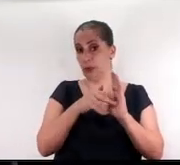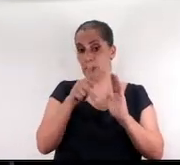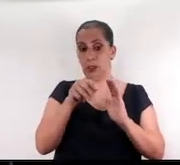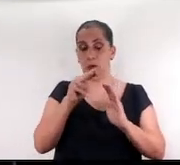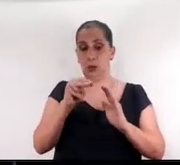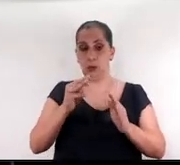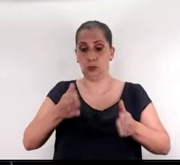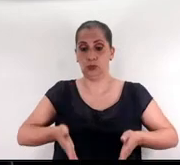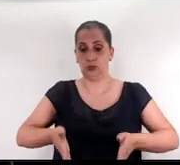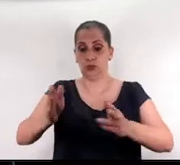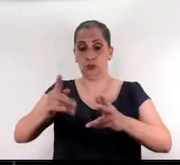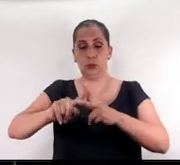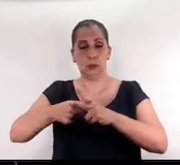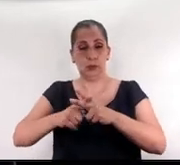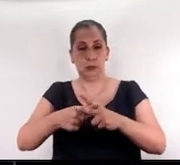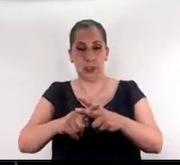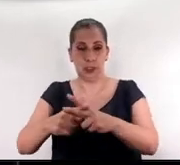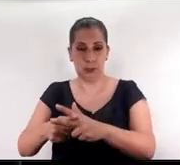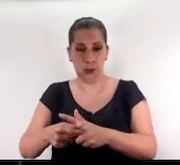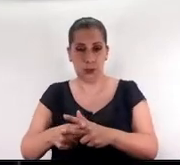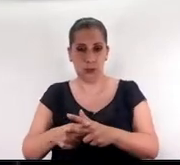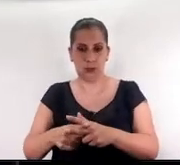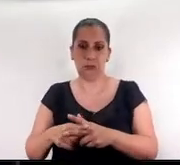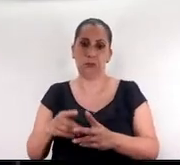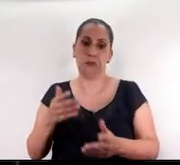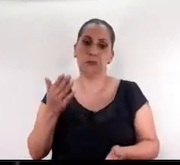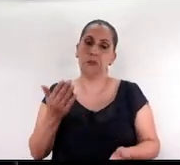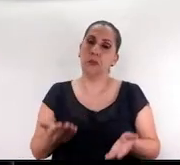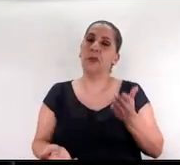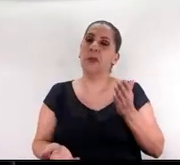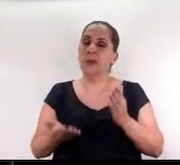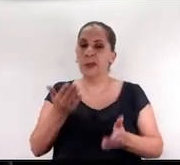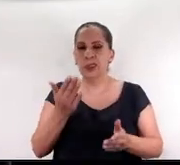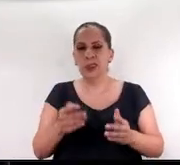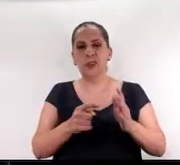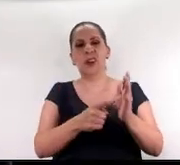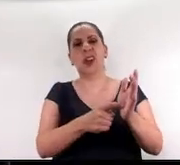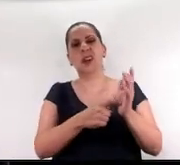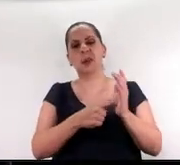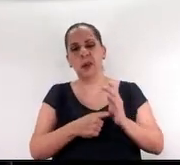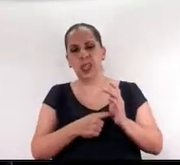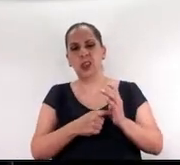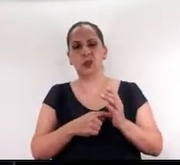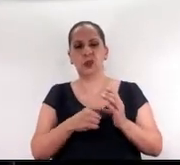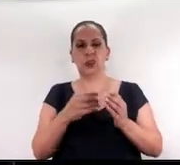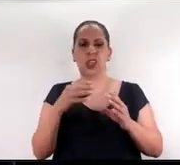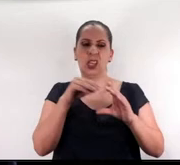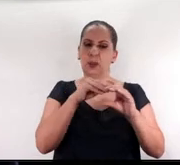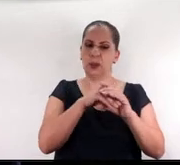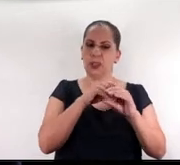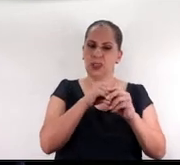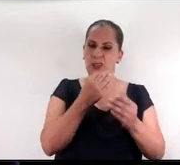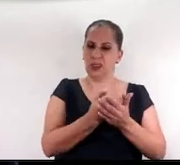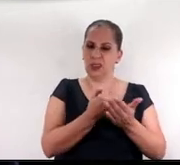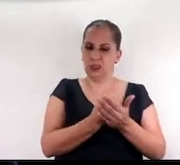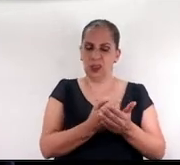vial, es probable que por los requerimientos de capital financiero, de